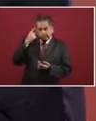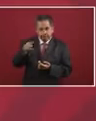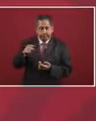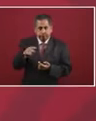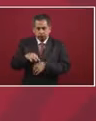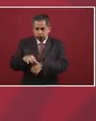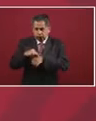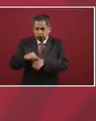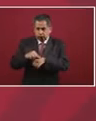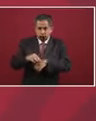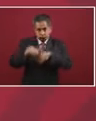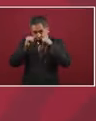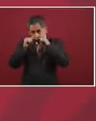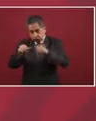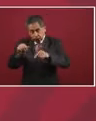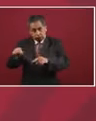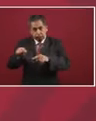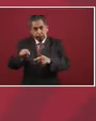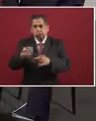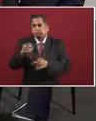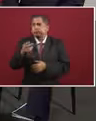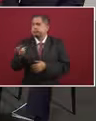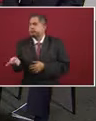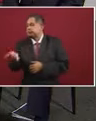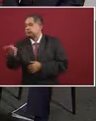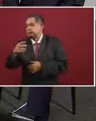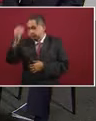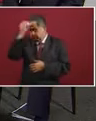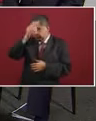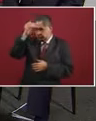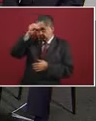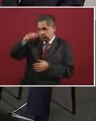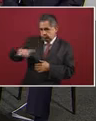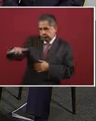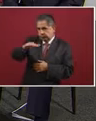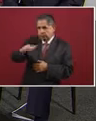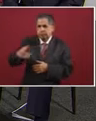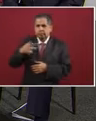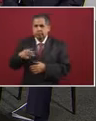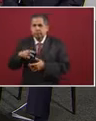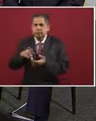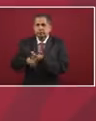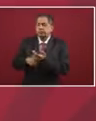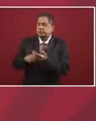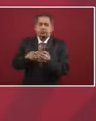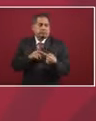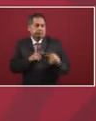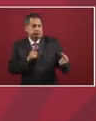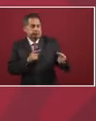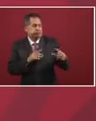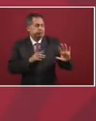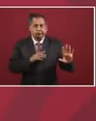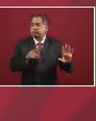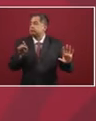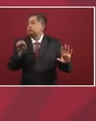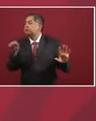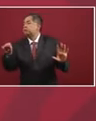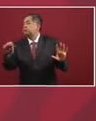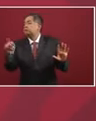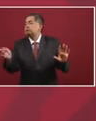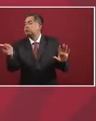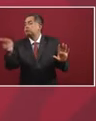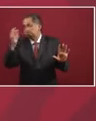constatar qué opina la gente. Nuestros adversarios